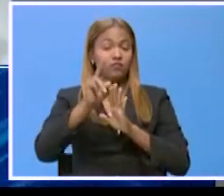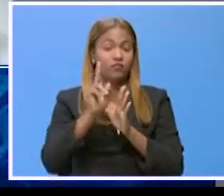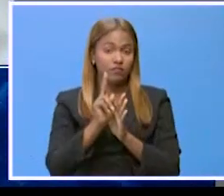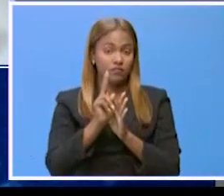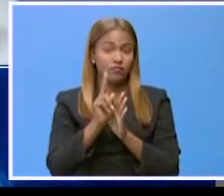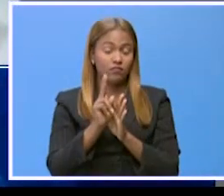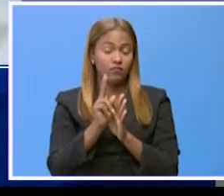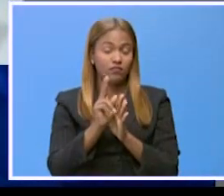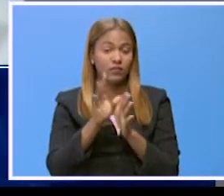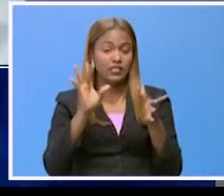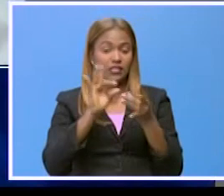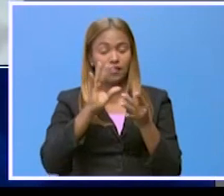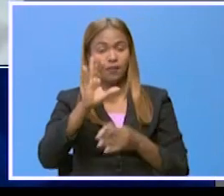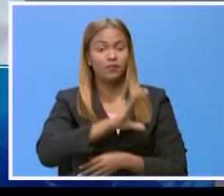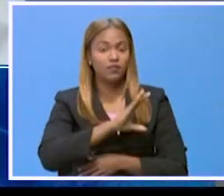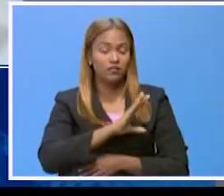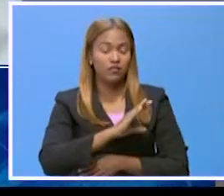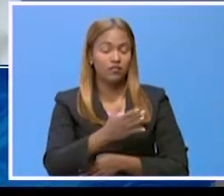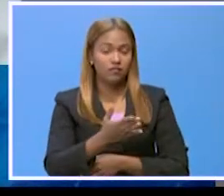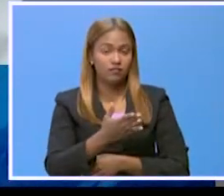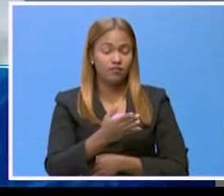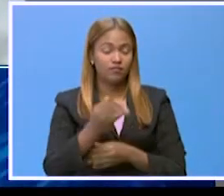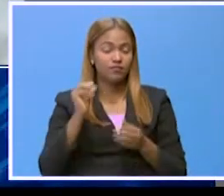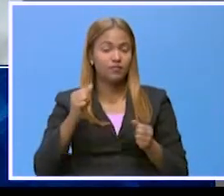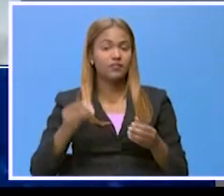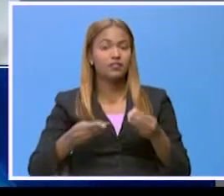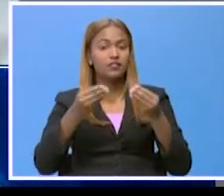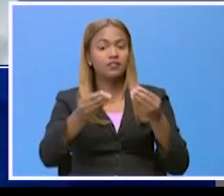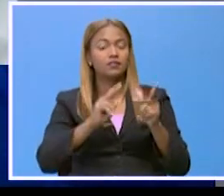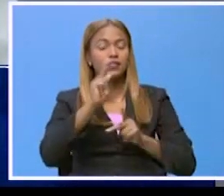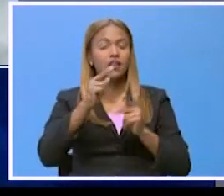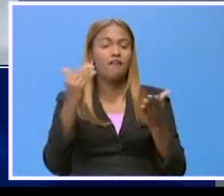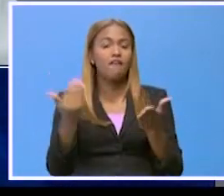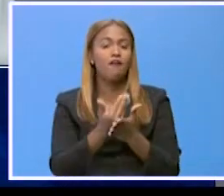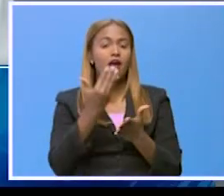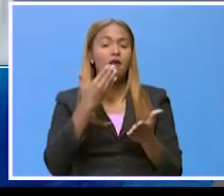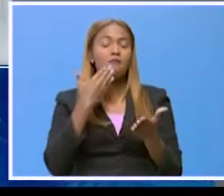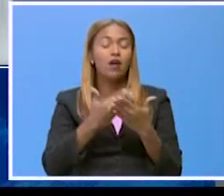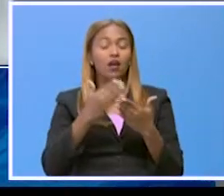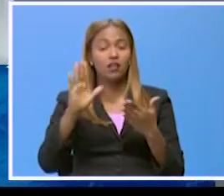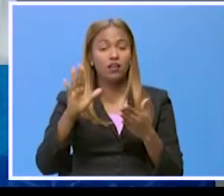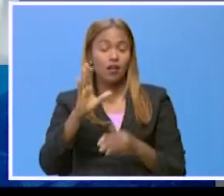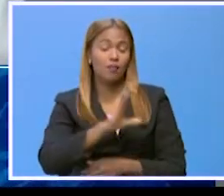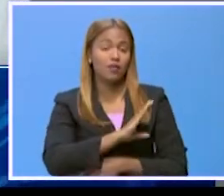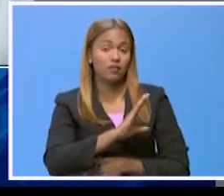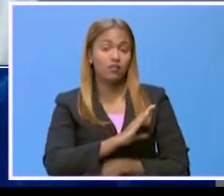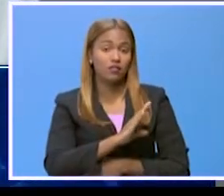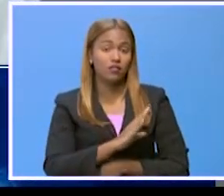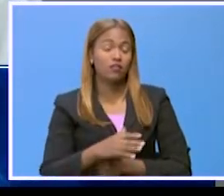de la policía llevada al pueblo una nueva imagen de la policía